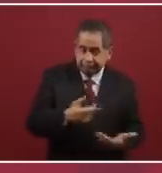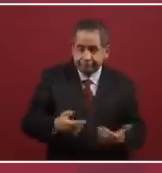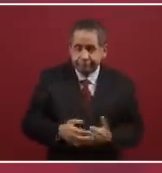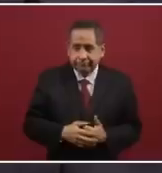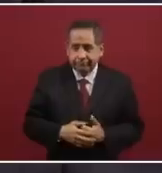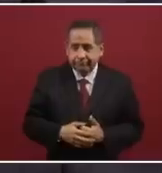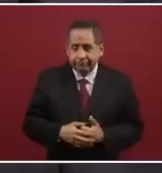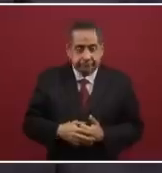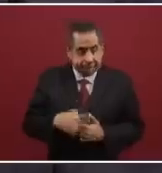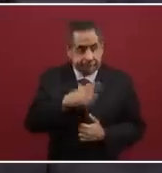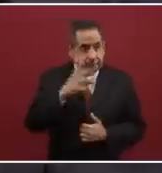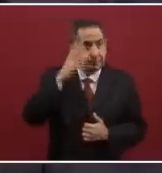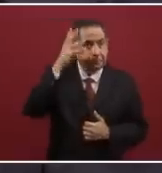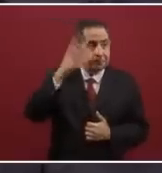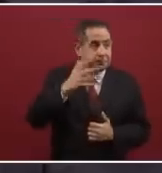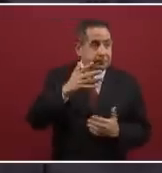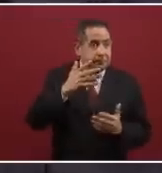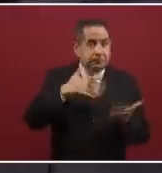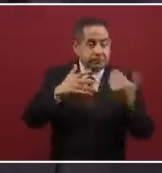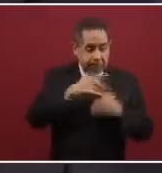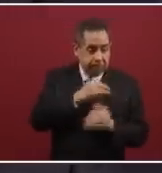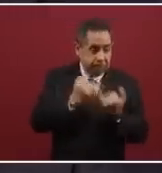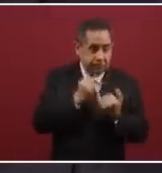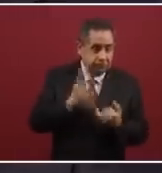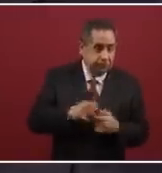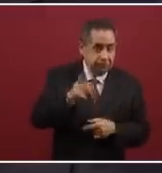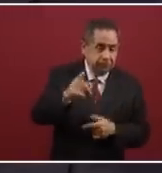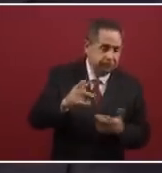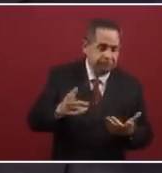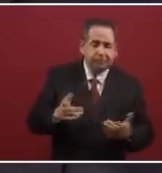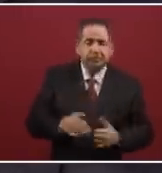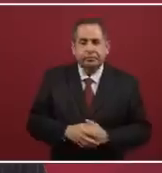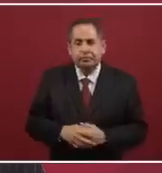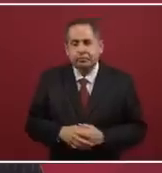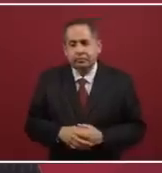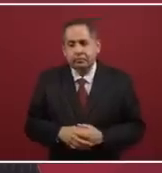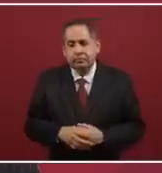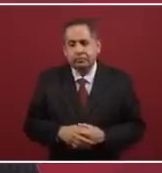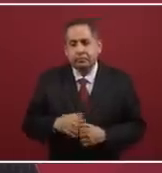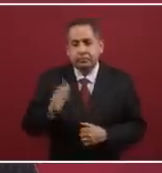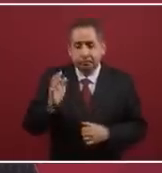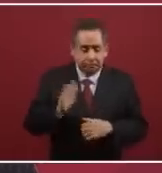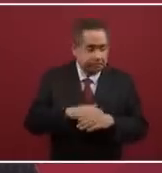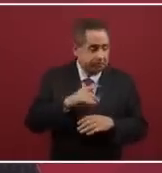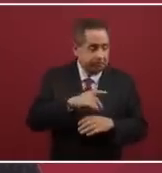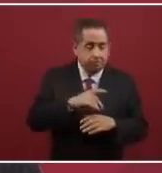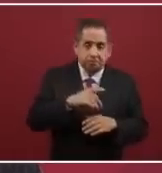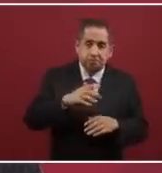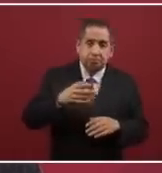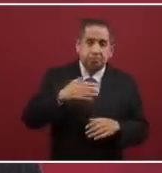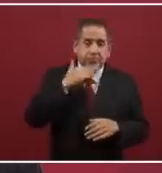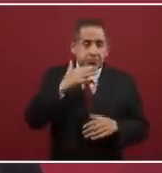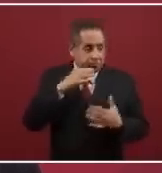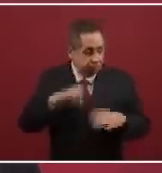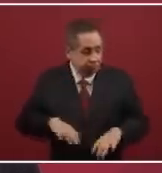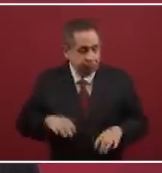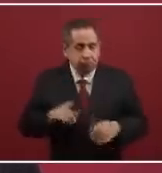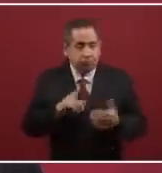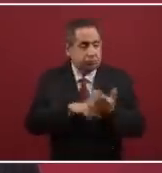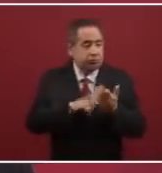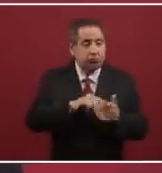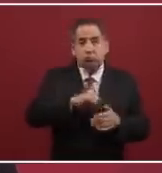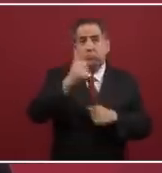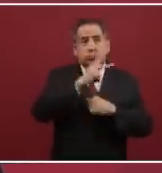puedas salir adelante, y entre más grados mejor, y si estudias en el